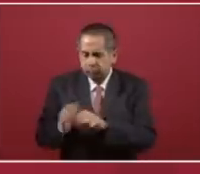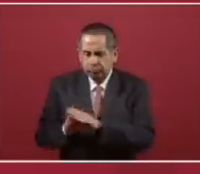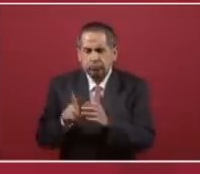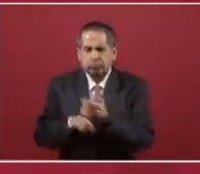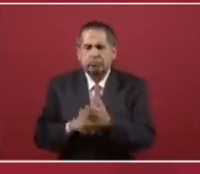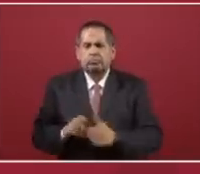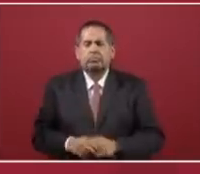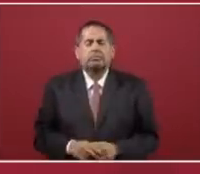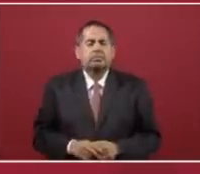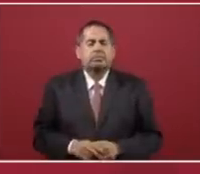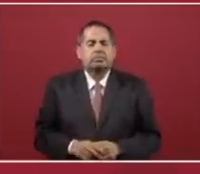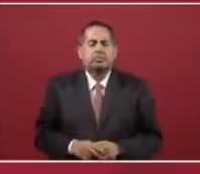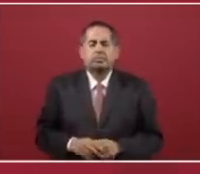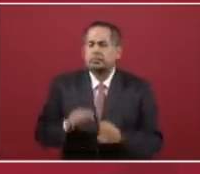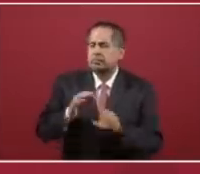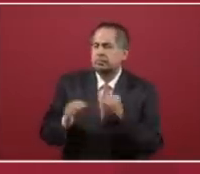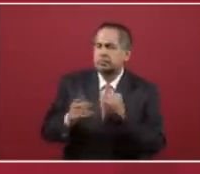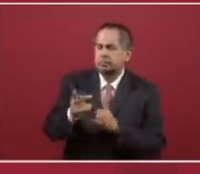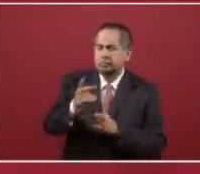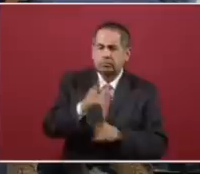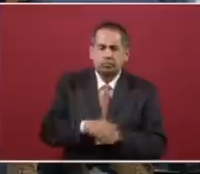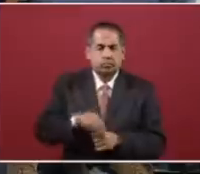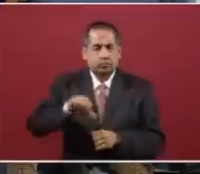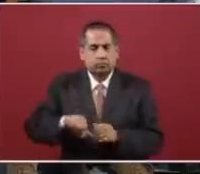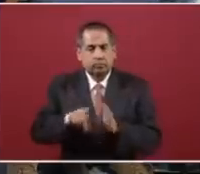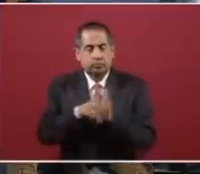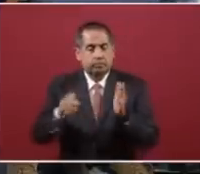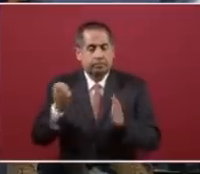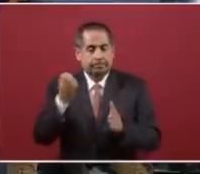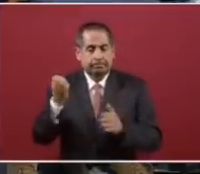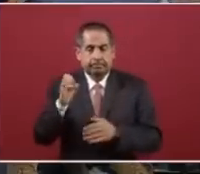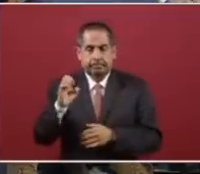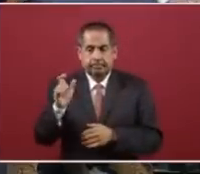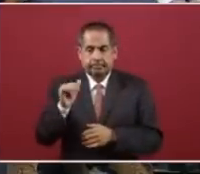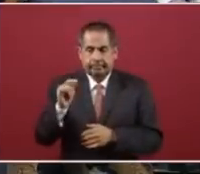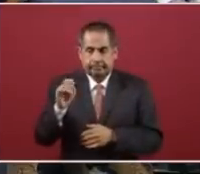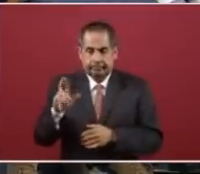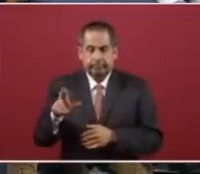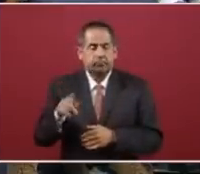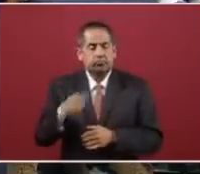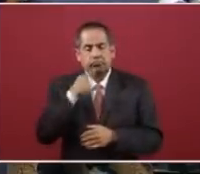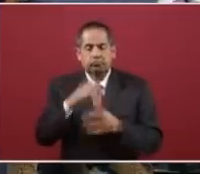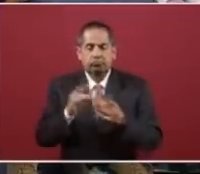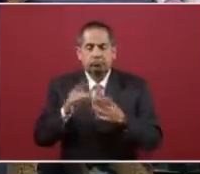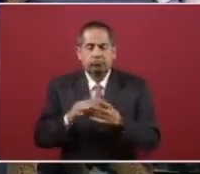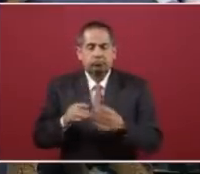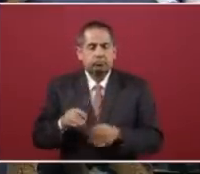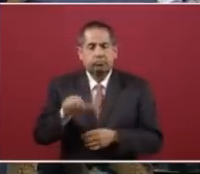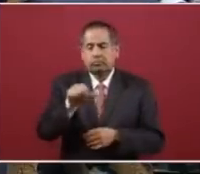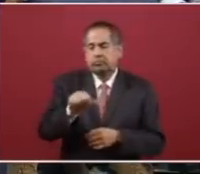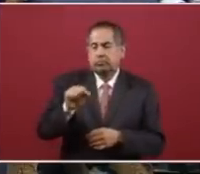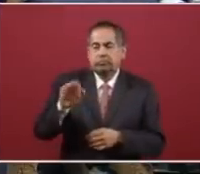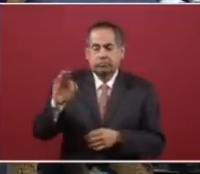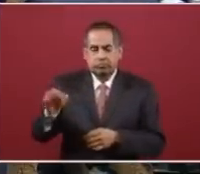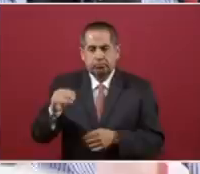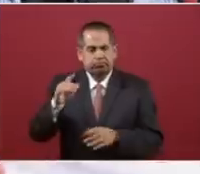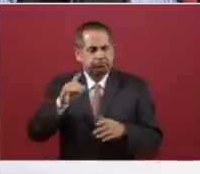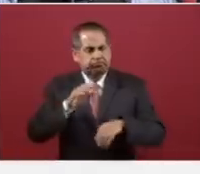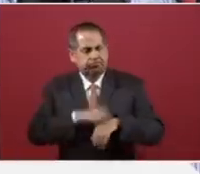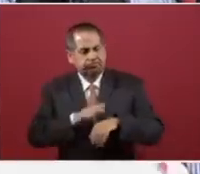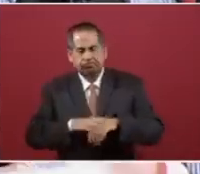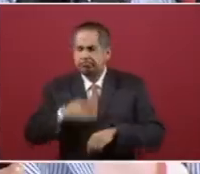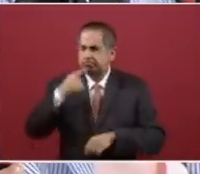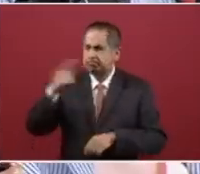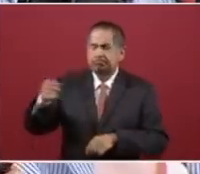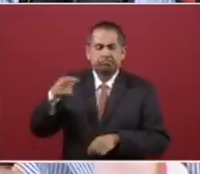y finalmente en otro tema hoy excélsior saca una información de que el auditor superior de la federación denuncia que los